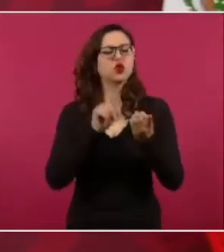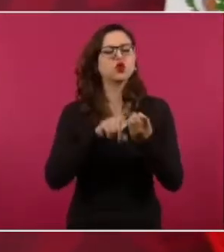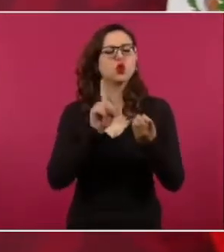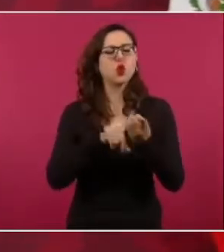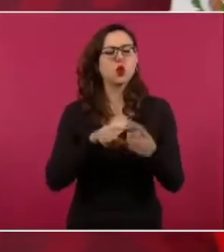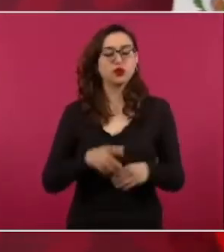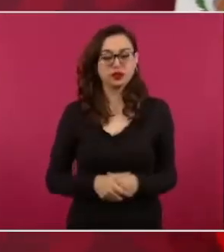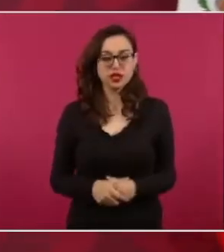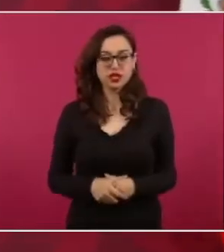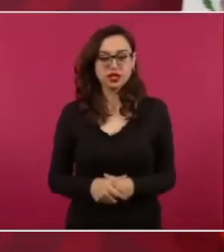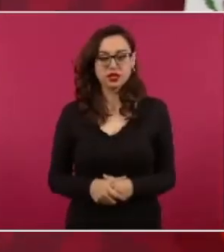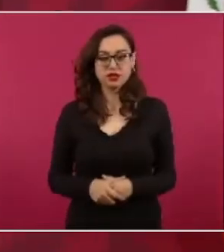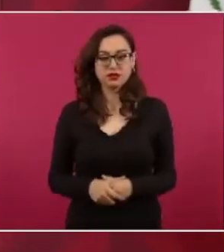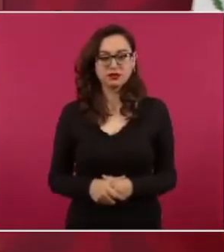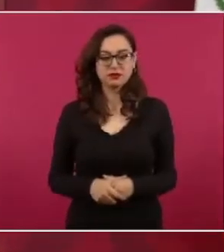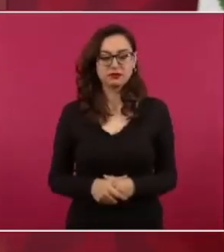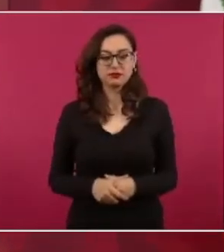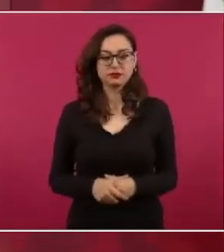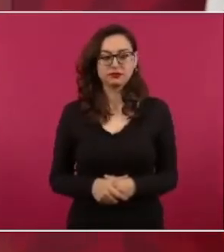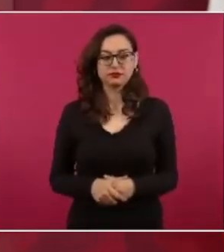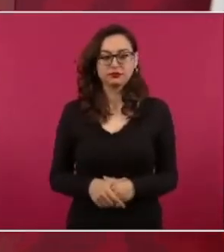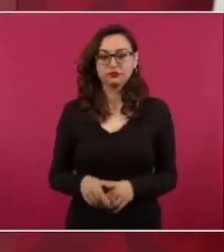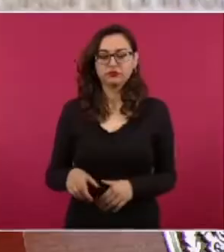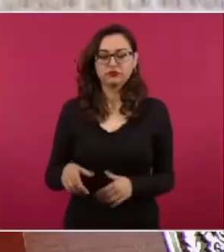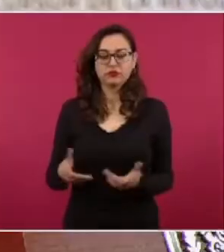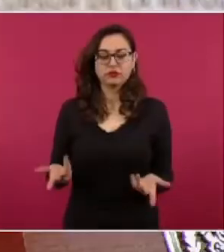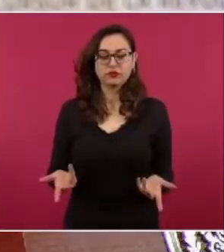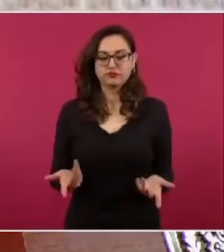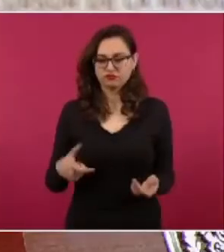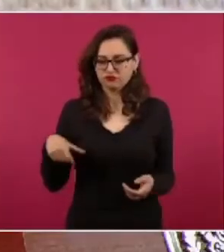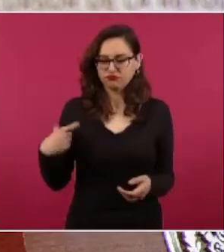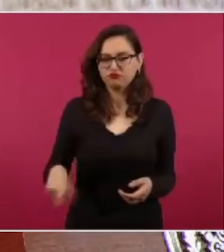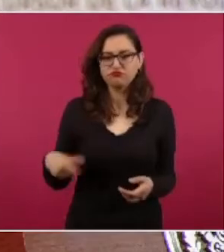¿Cuánto tienen los políticos?